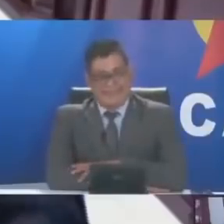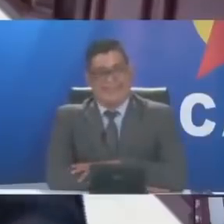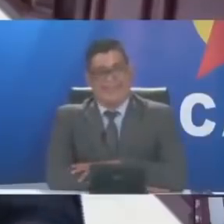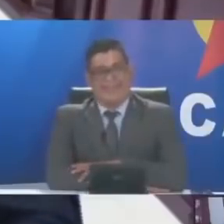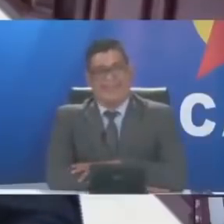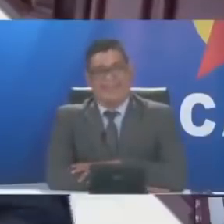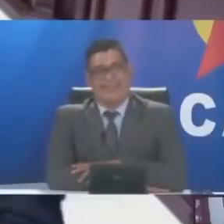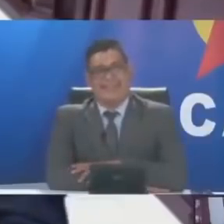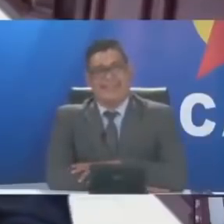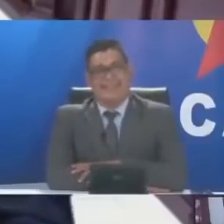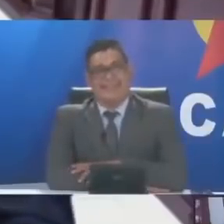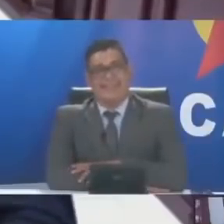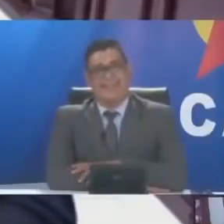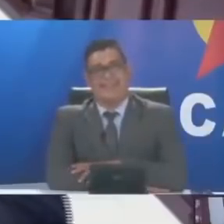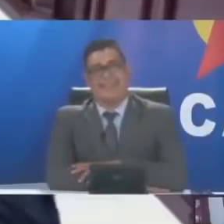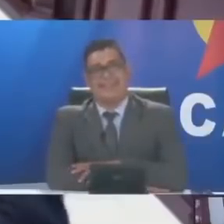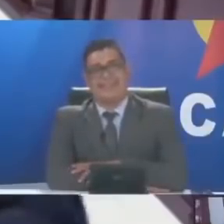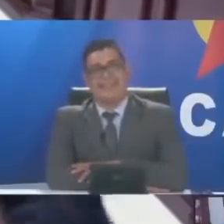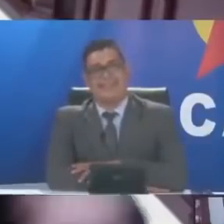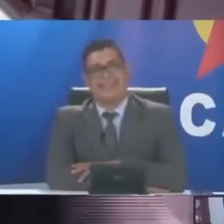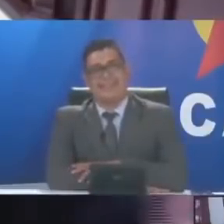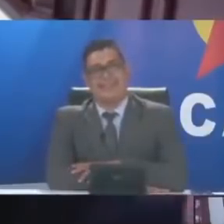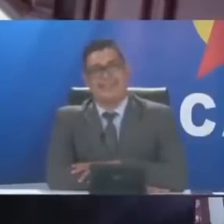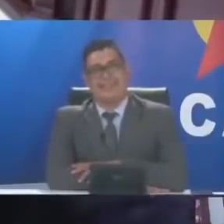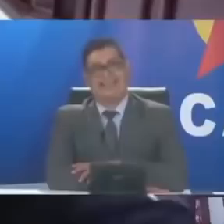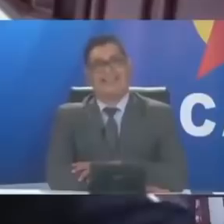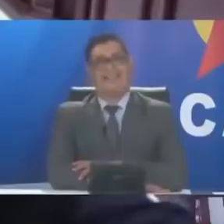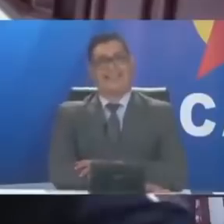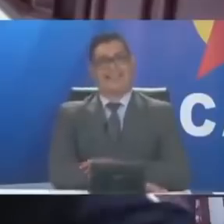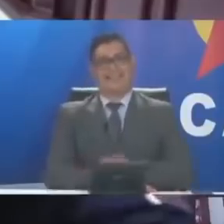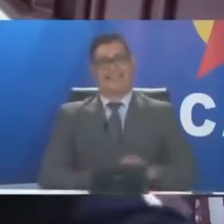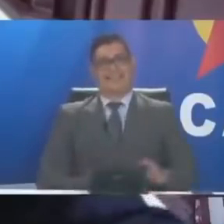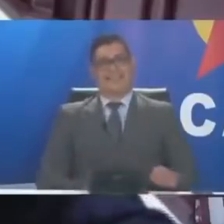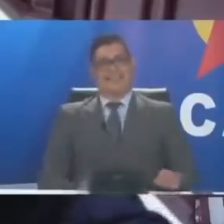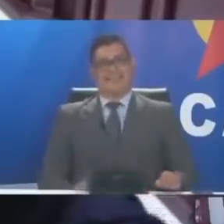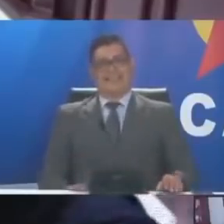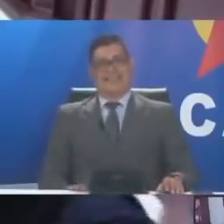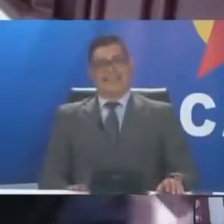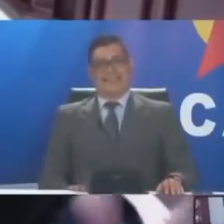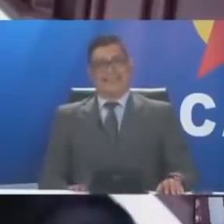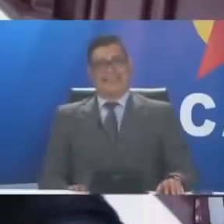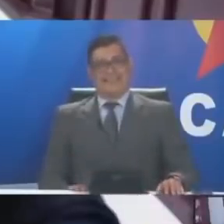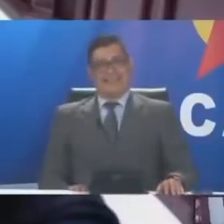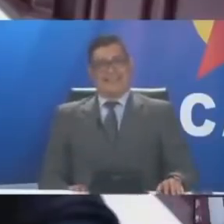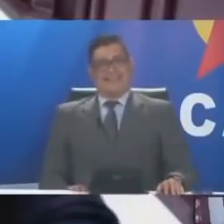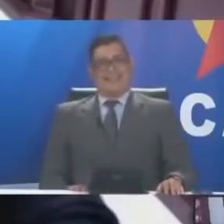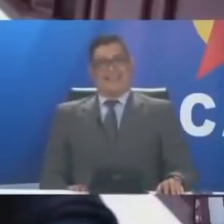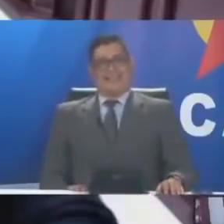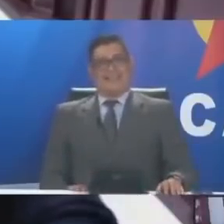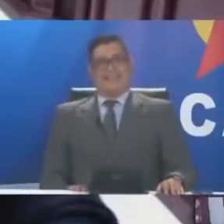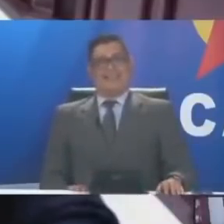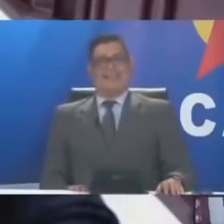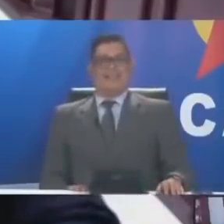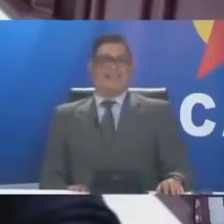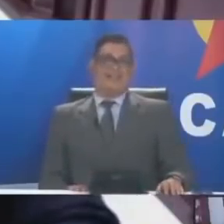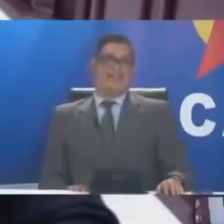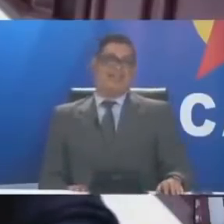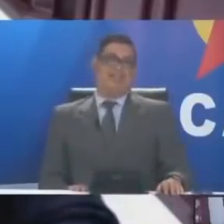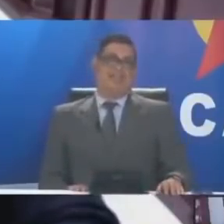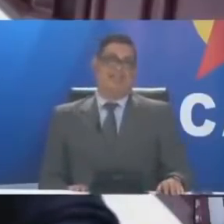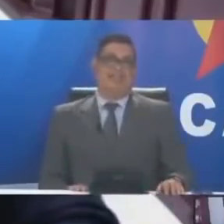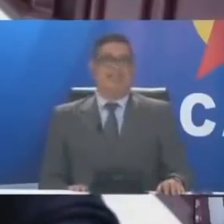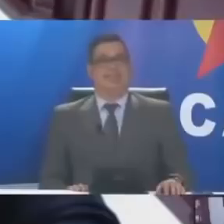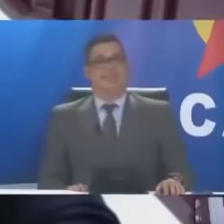entiendes como que yo diga y generalice diga todos los diputados son ratas no eso es falso hay muy buenos diputados